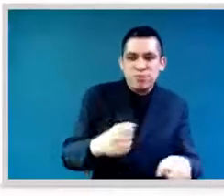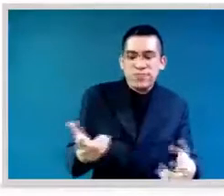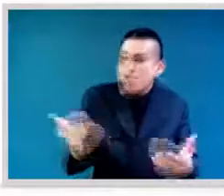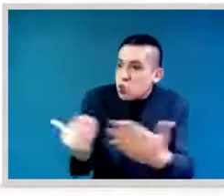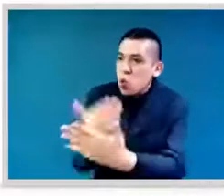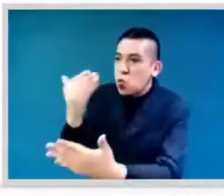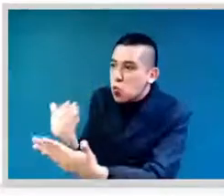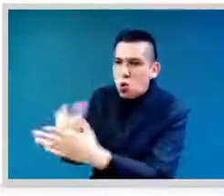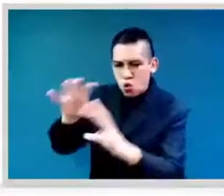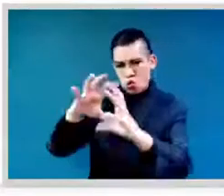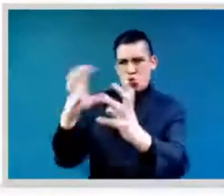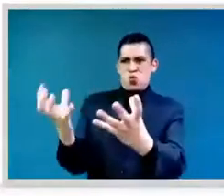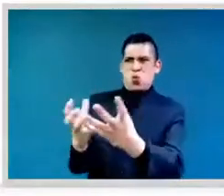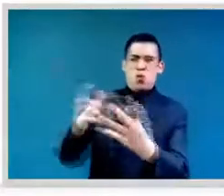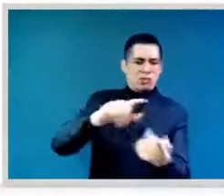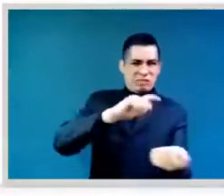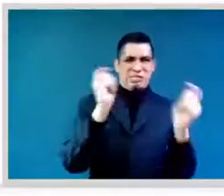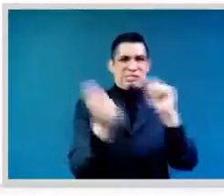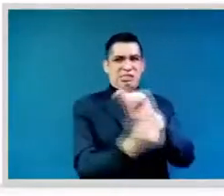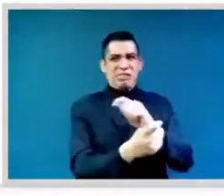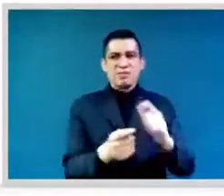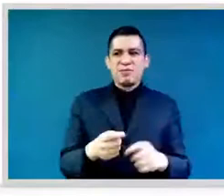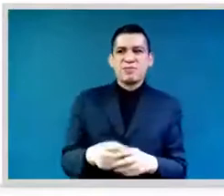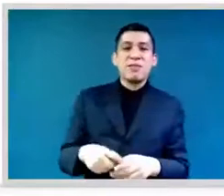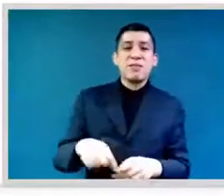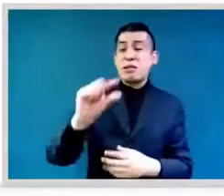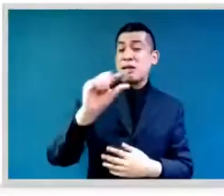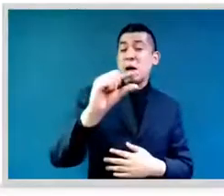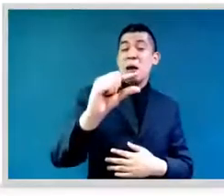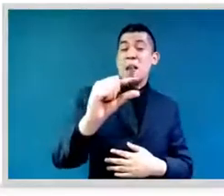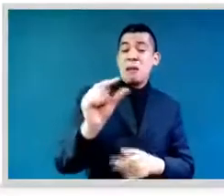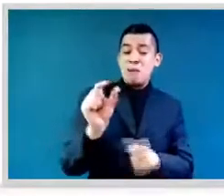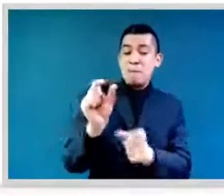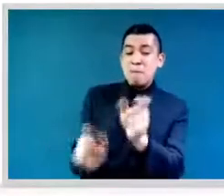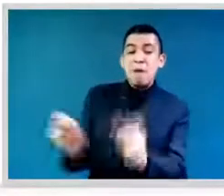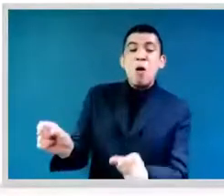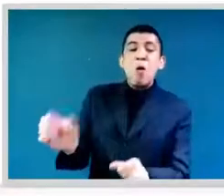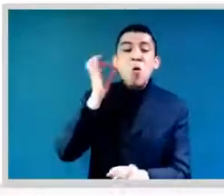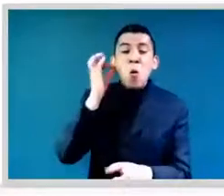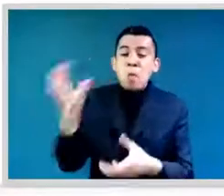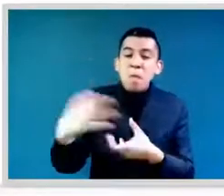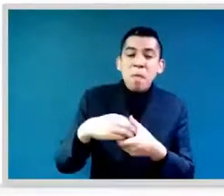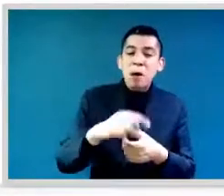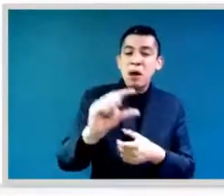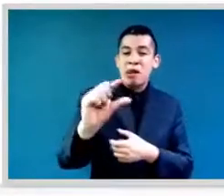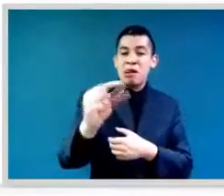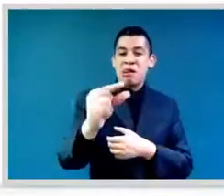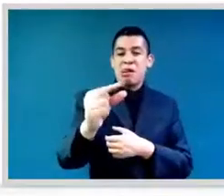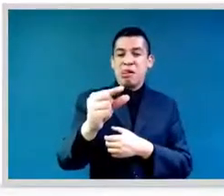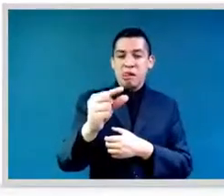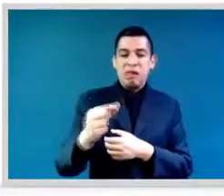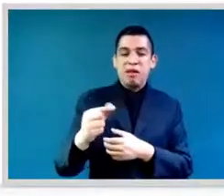y hay muy pocas mujeres en esas profesiones, en esos mundos donde se va avanzando lo que va a ser el futuro.